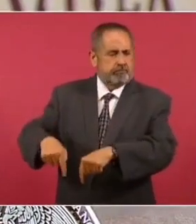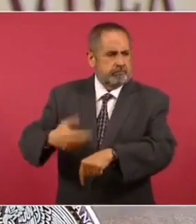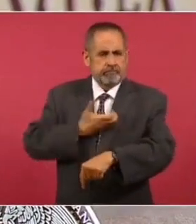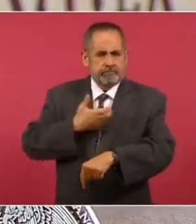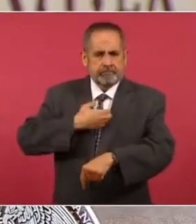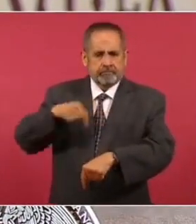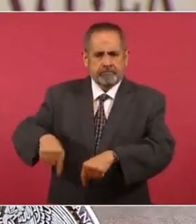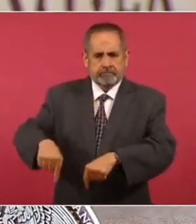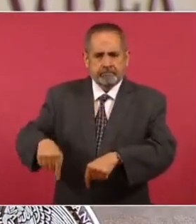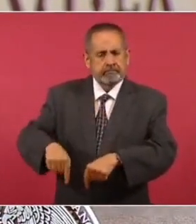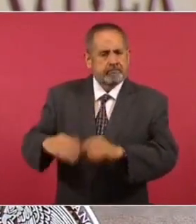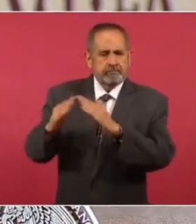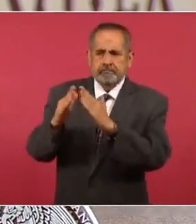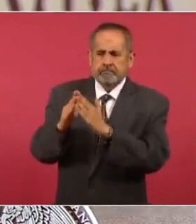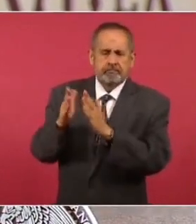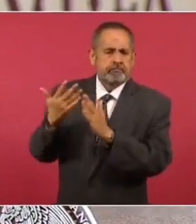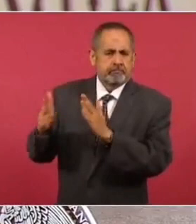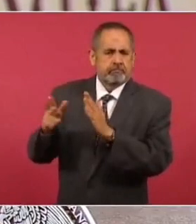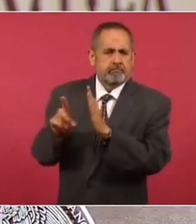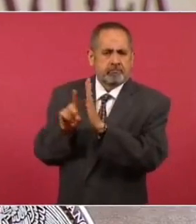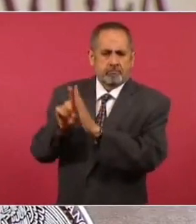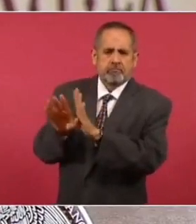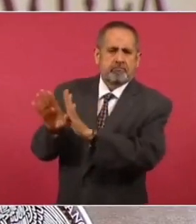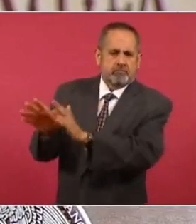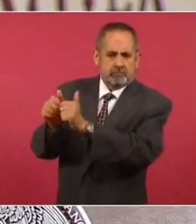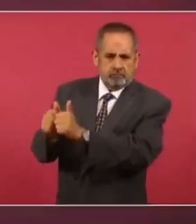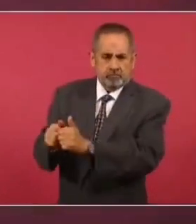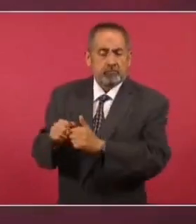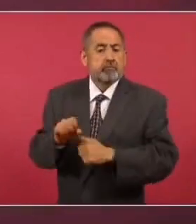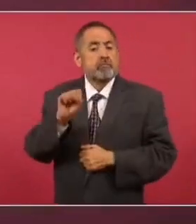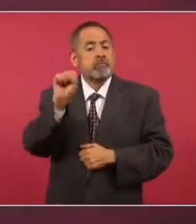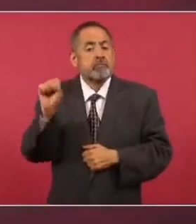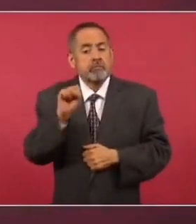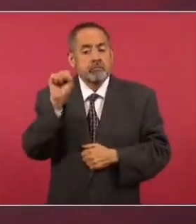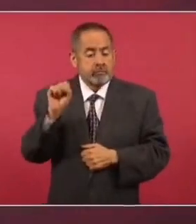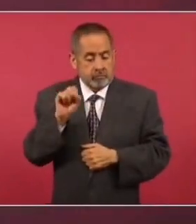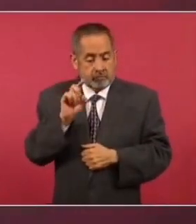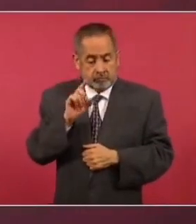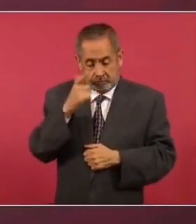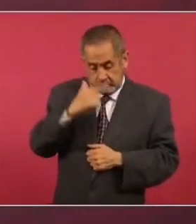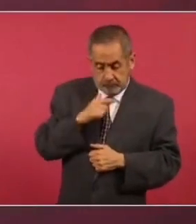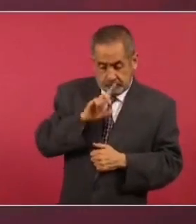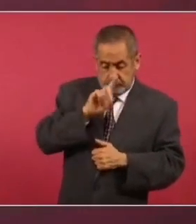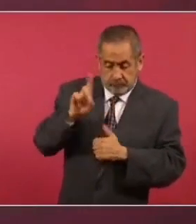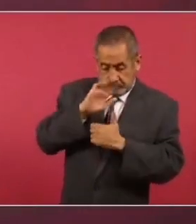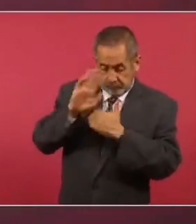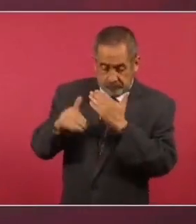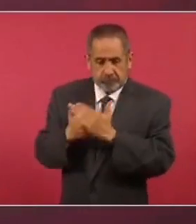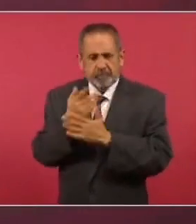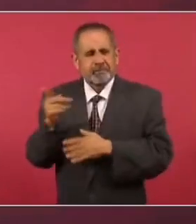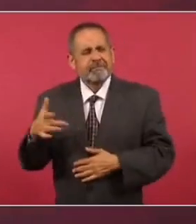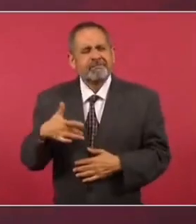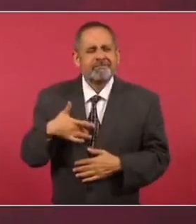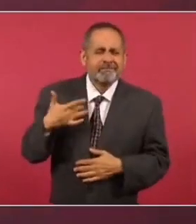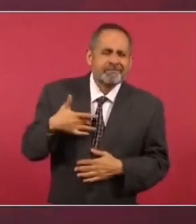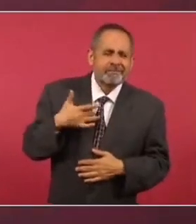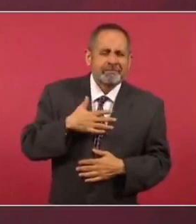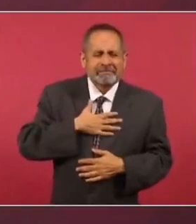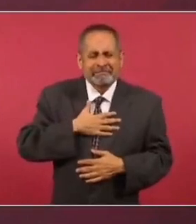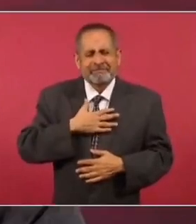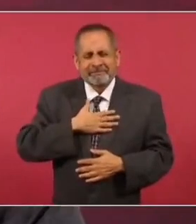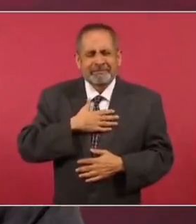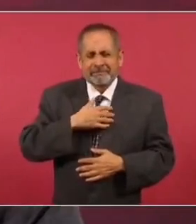Nacional que el sábado en la noche domingo en la mañana tenía síntomas de un